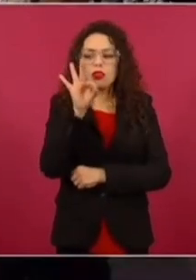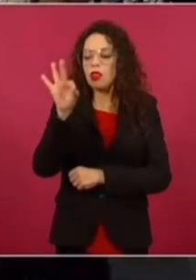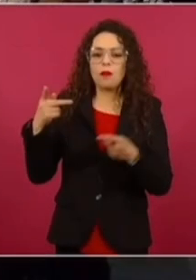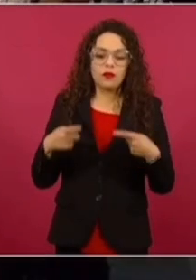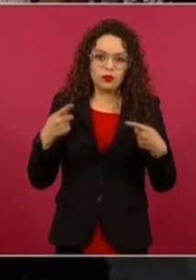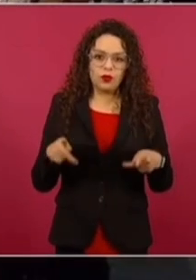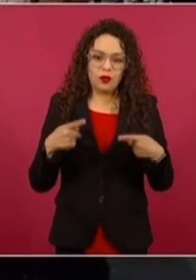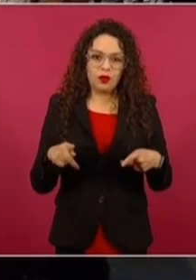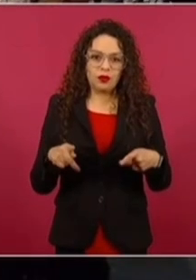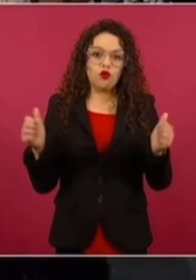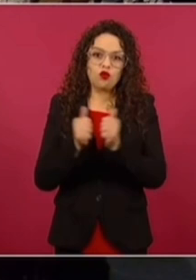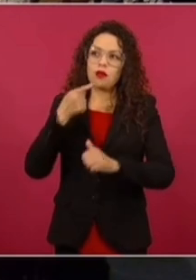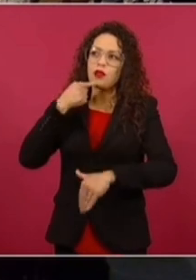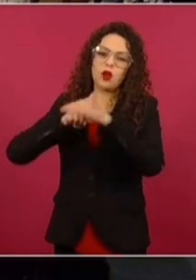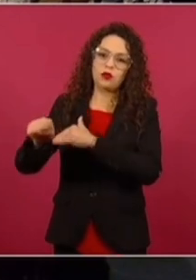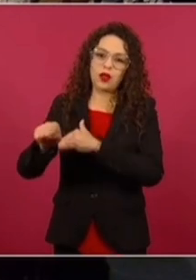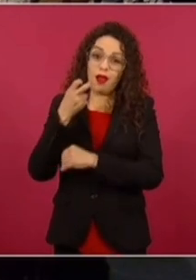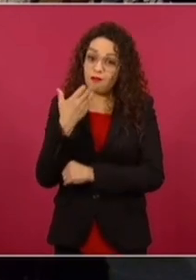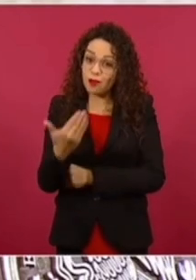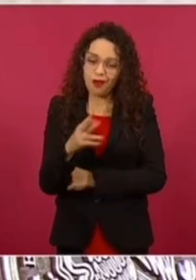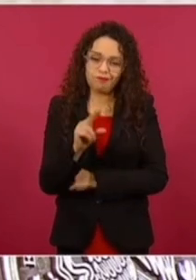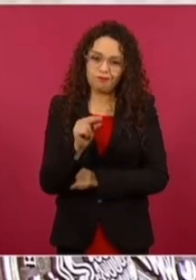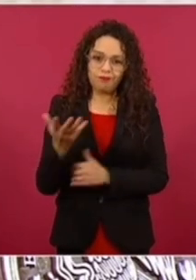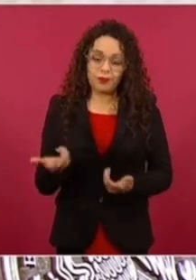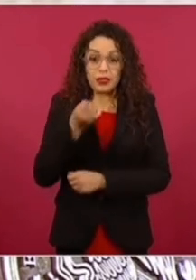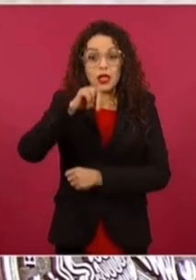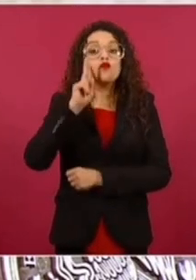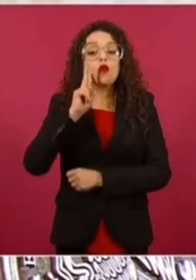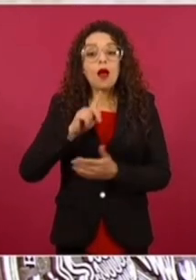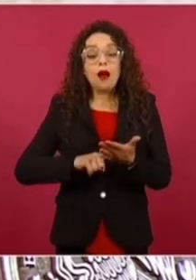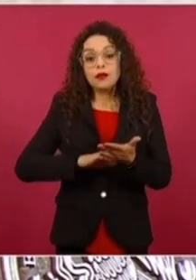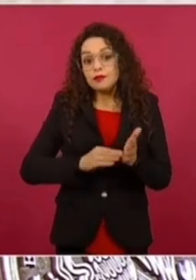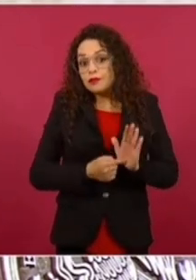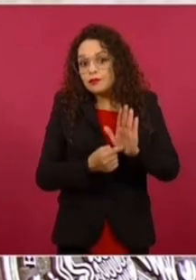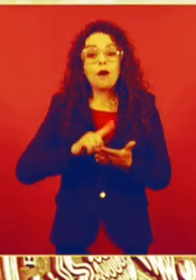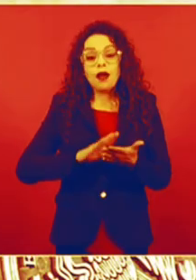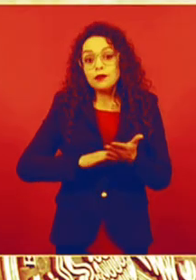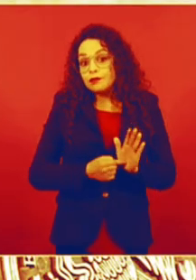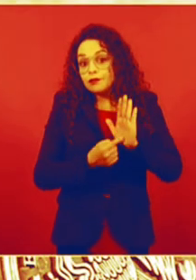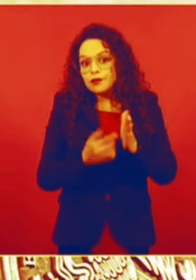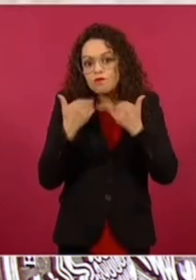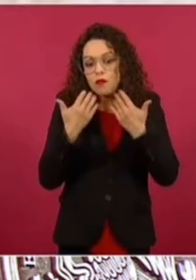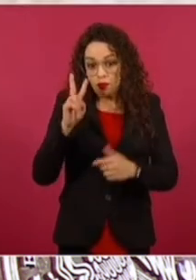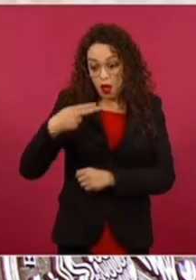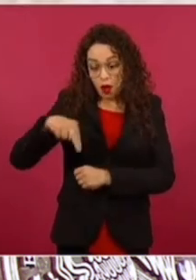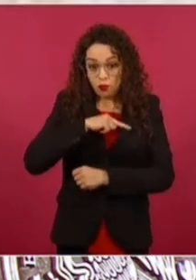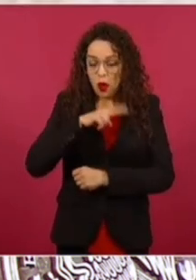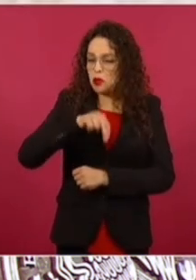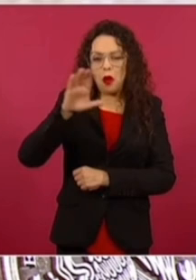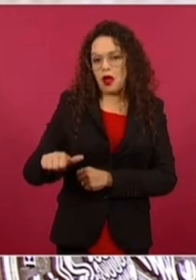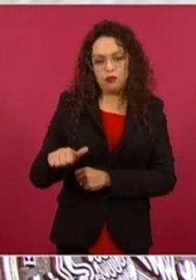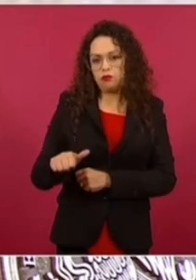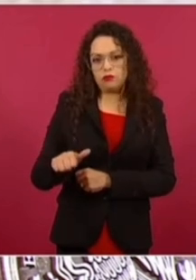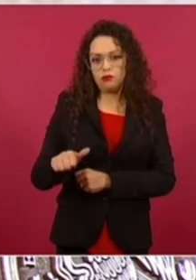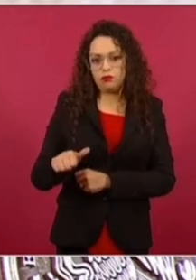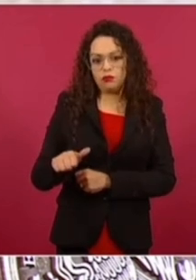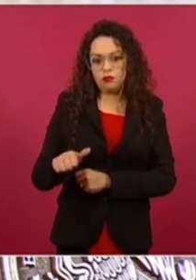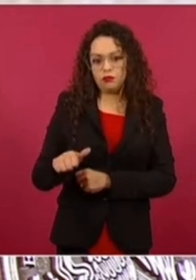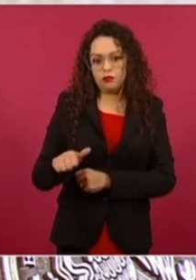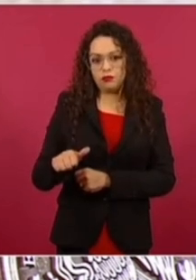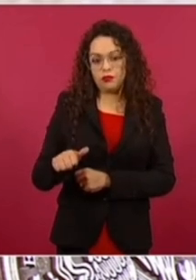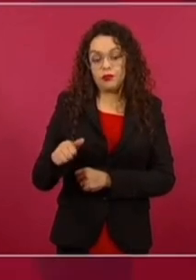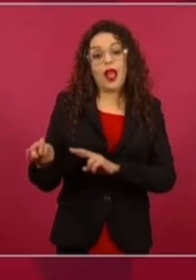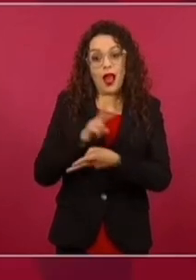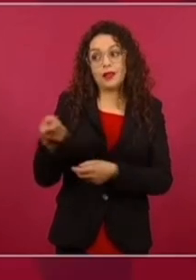una denuncia, ¿no? Sin elementos, sin pruebas. Nunca lo hemos hecho, nunca lo hemos hecho. Sí lo hemos